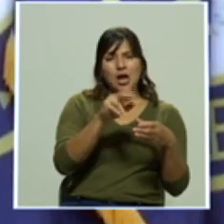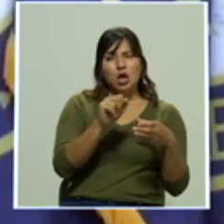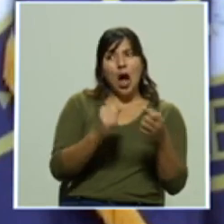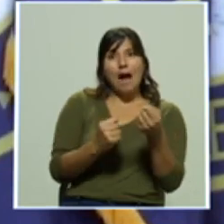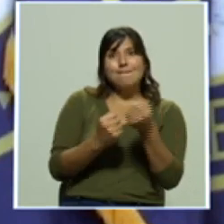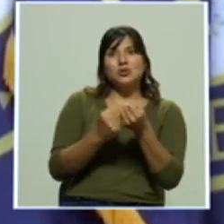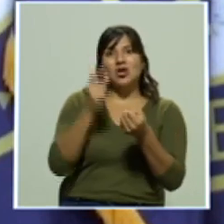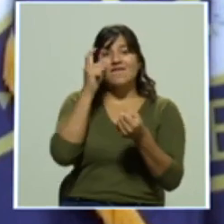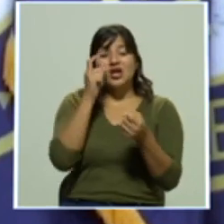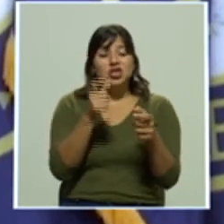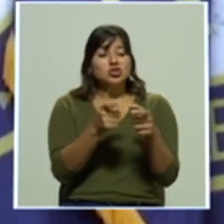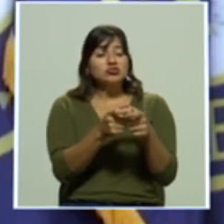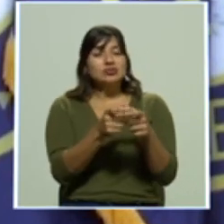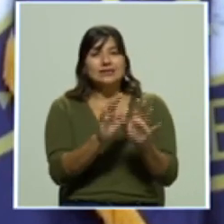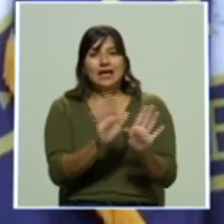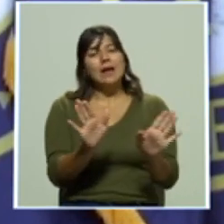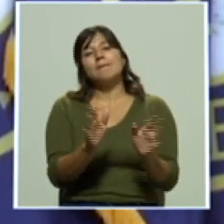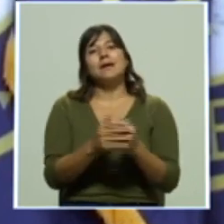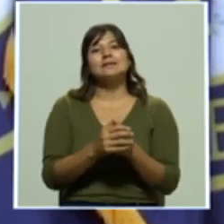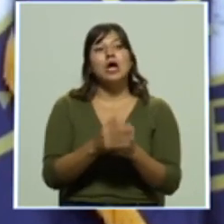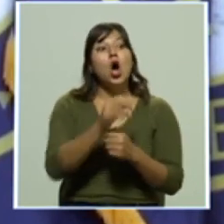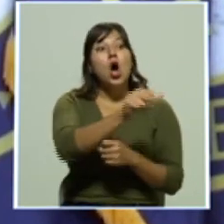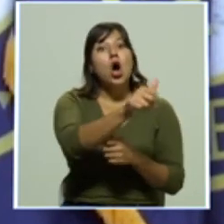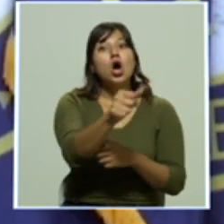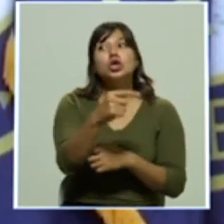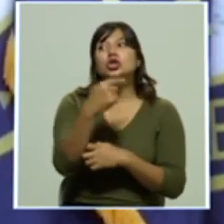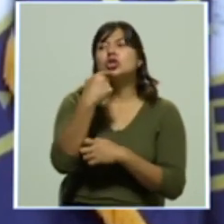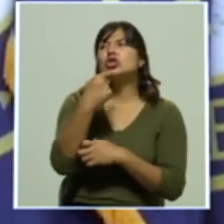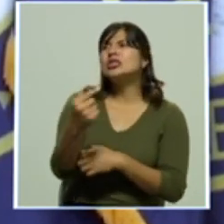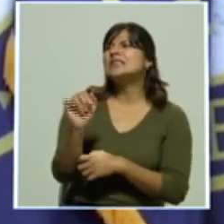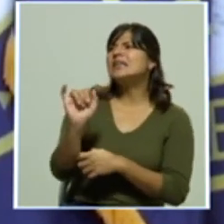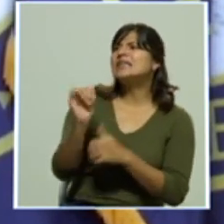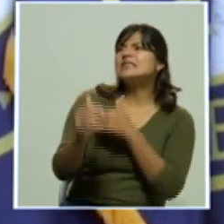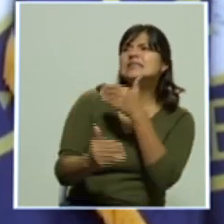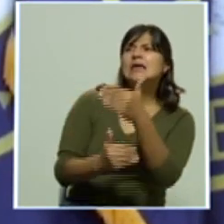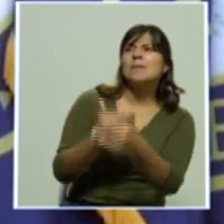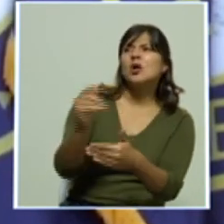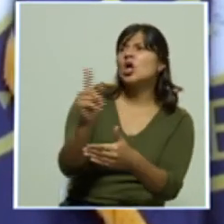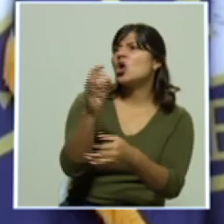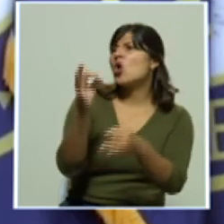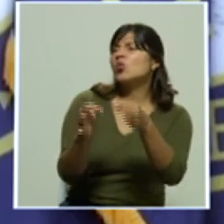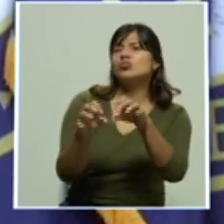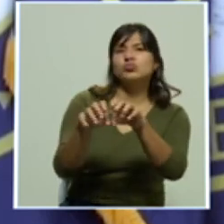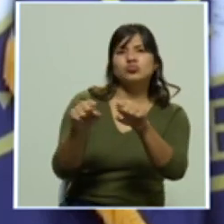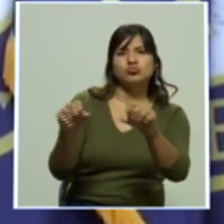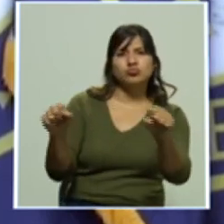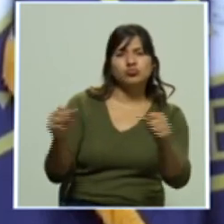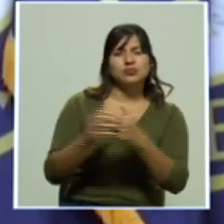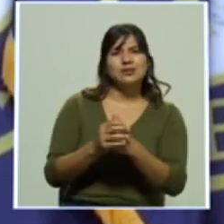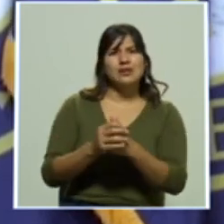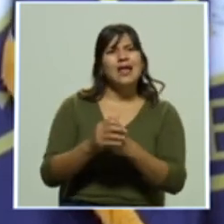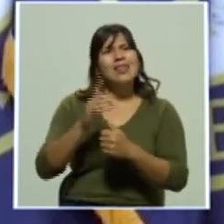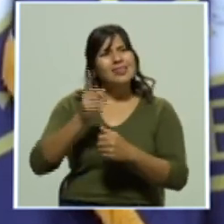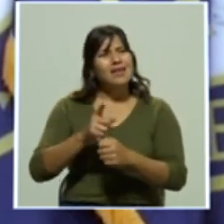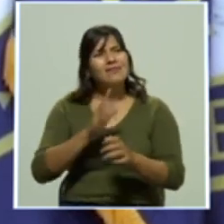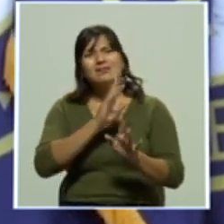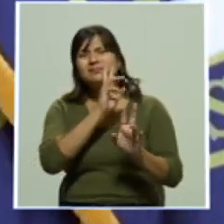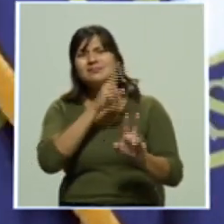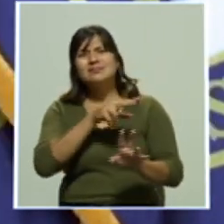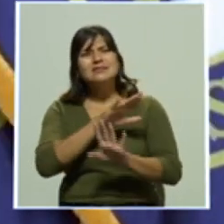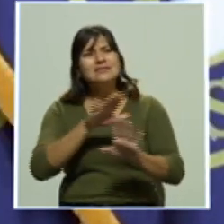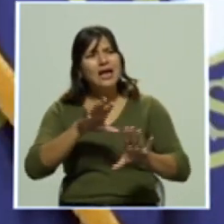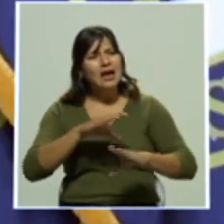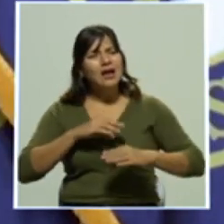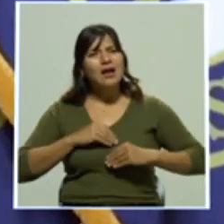demócratas critican que se alegue un supuesto fraude electoral en lugar de estar combatiendo el enemigo común, la pandemia de COVID-19.